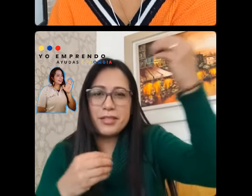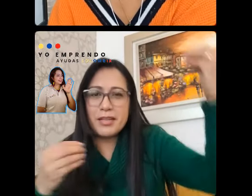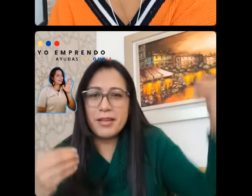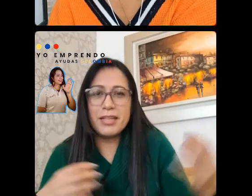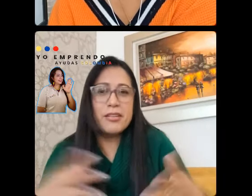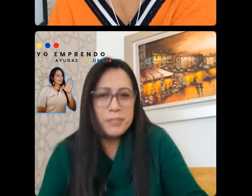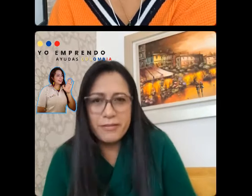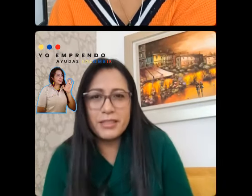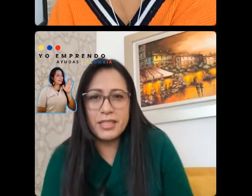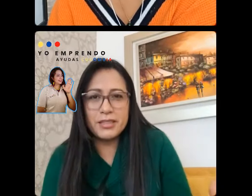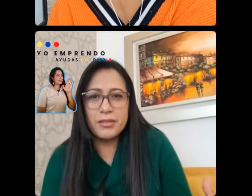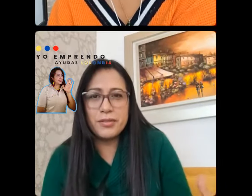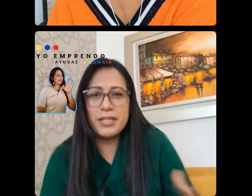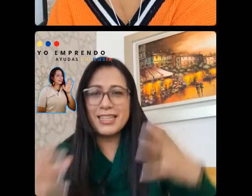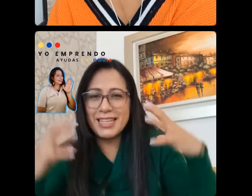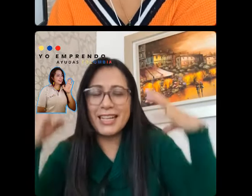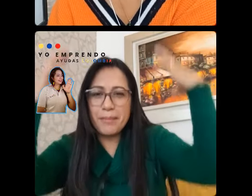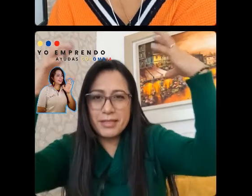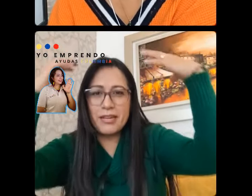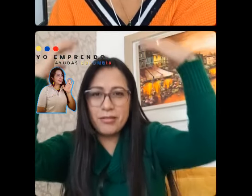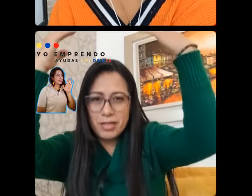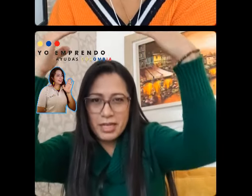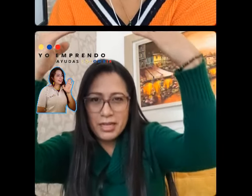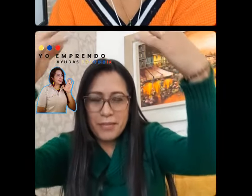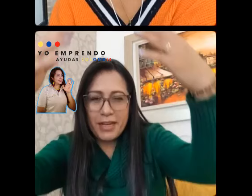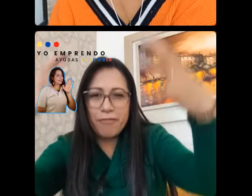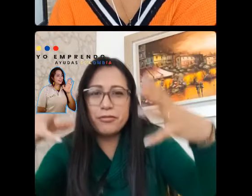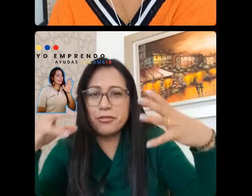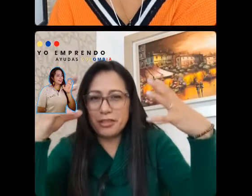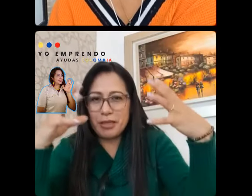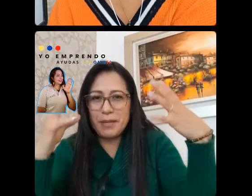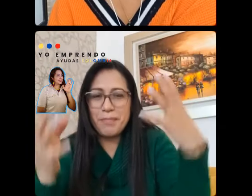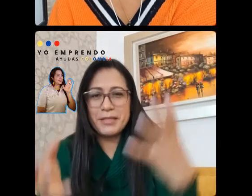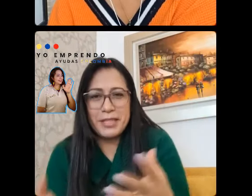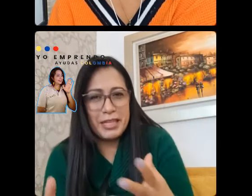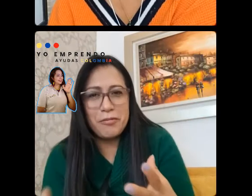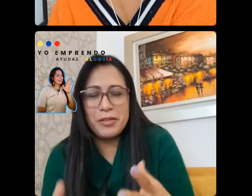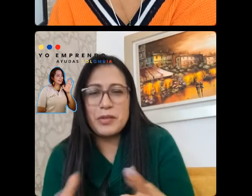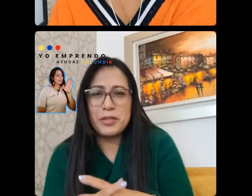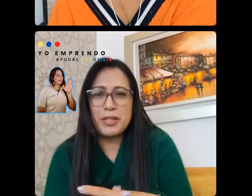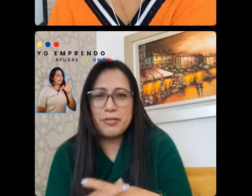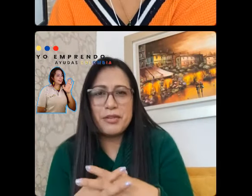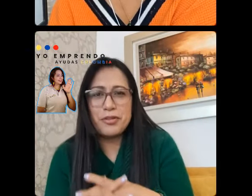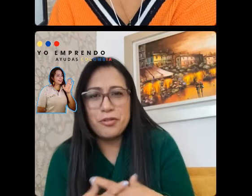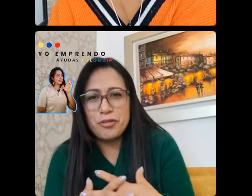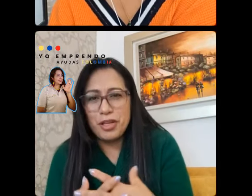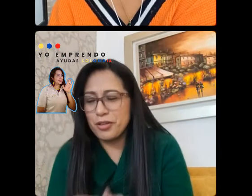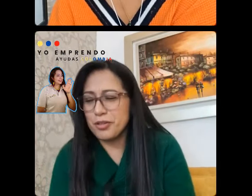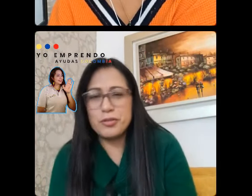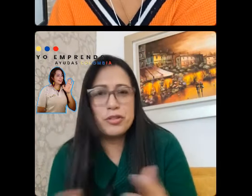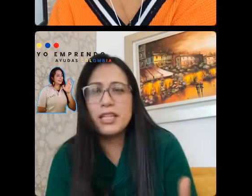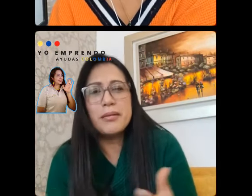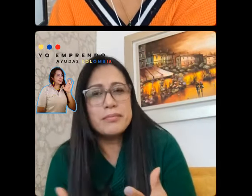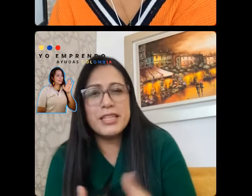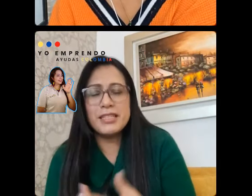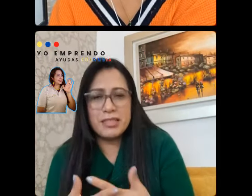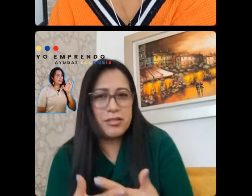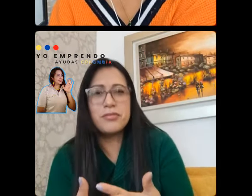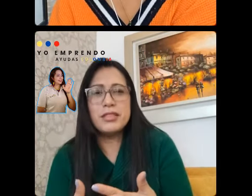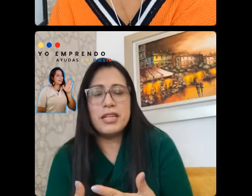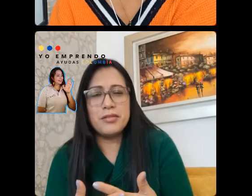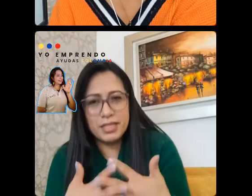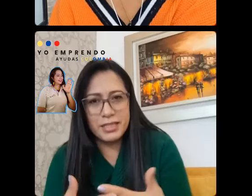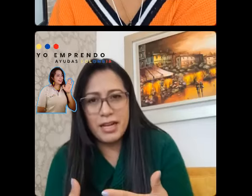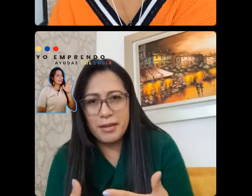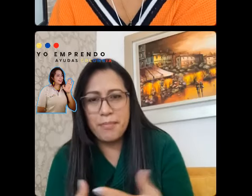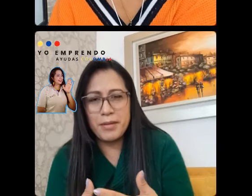tomar decisiones de vida que nos van a afectar a todos o sea es que hay que pensarlo bien a futuro creo que el presidente en alguna ocasión en una reunión lo dijo dijo Yo sé que quizás